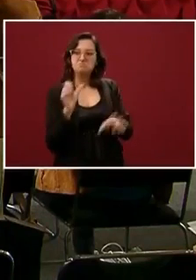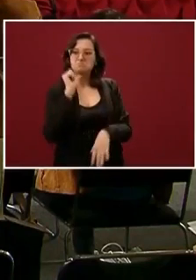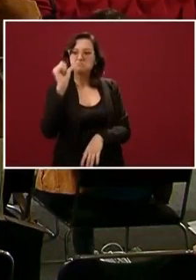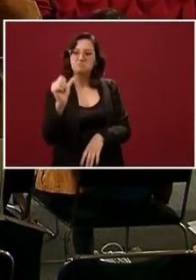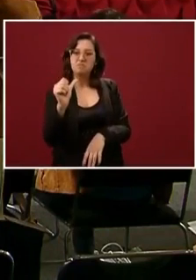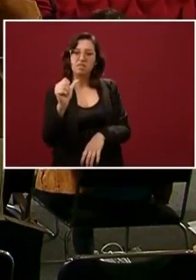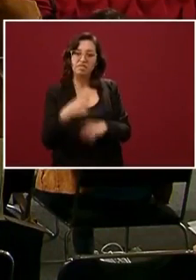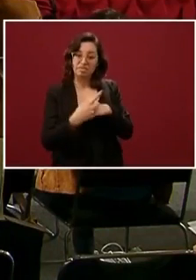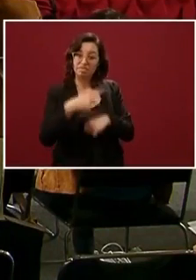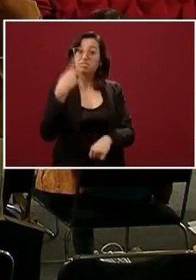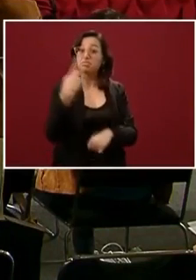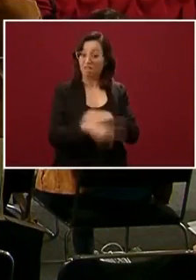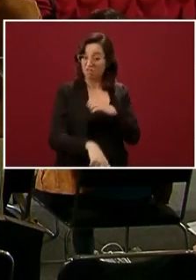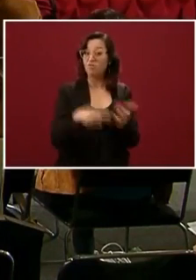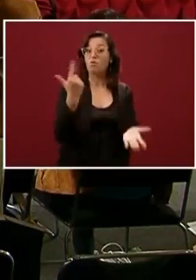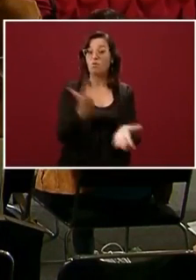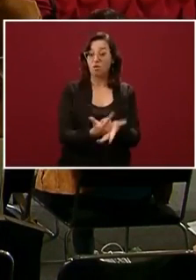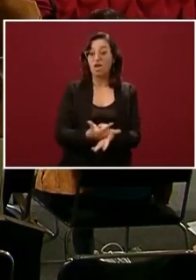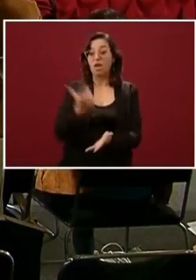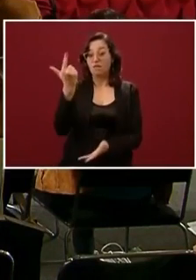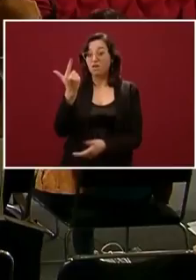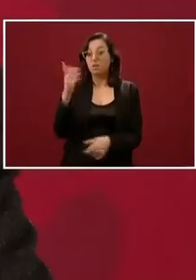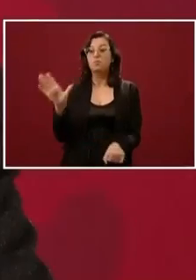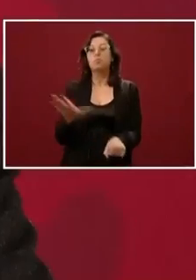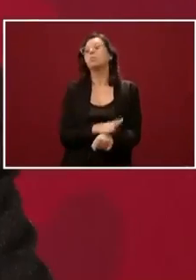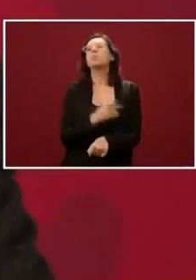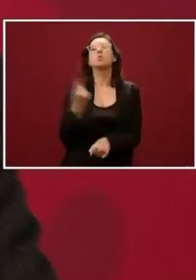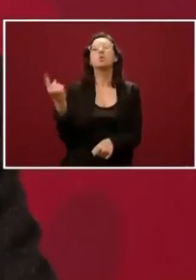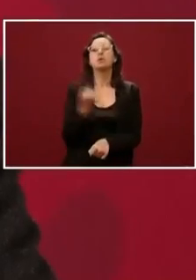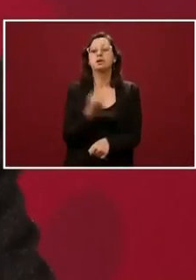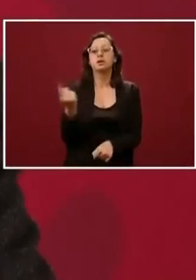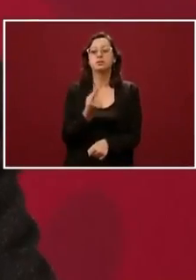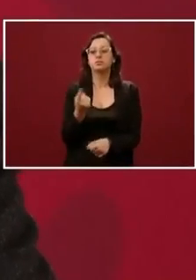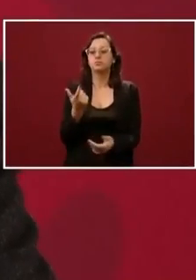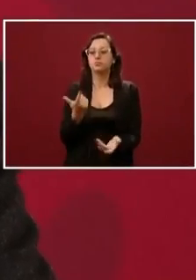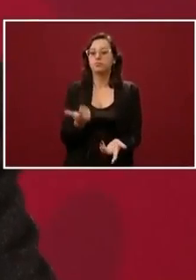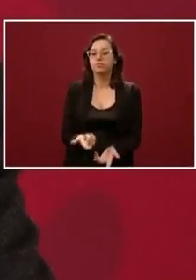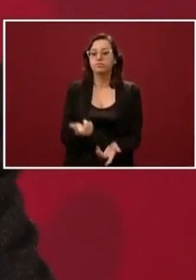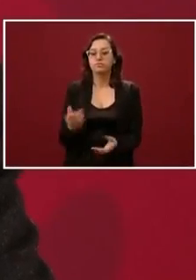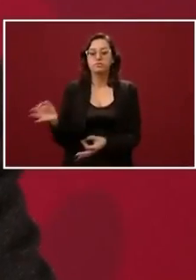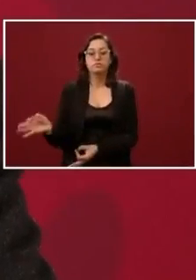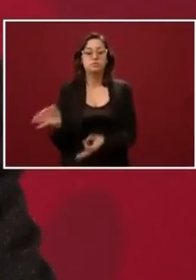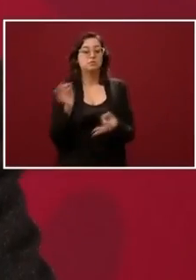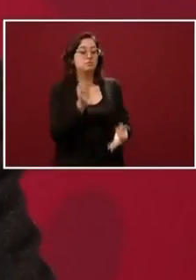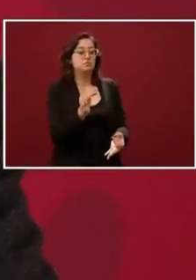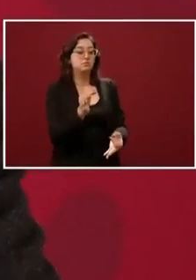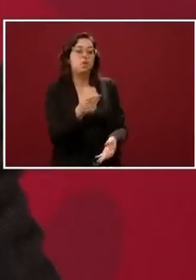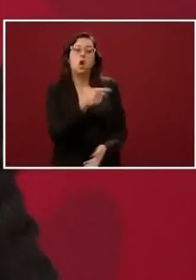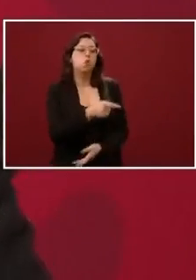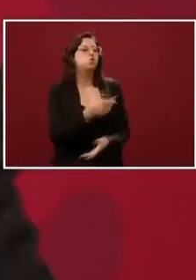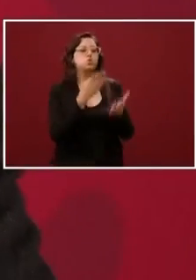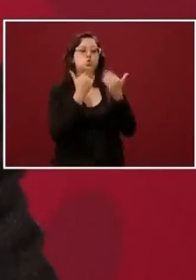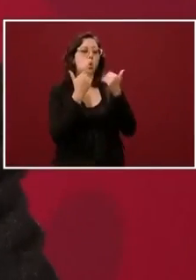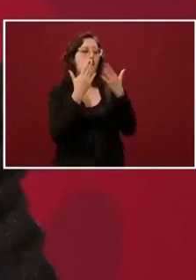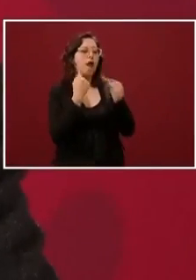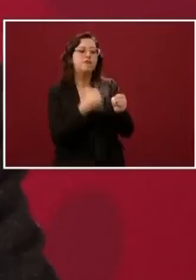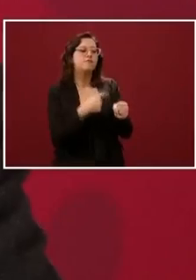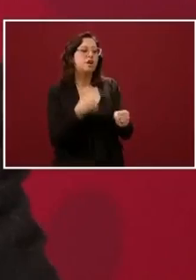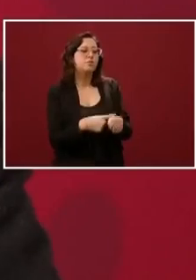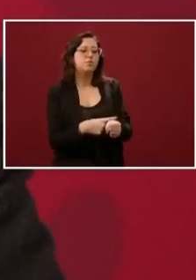puede no ser menor. ¿Por qué? Porque un resultado falsamente negativo va a llevar a una